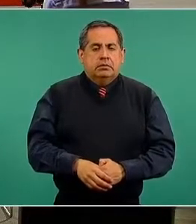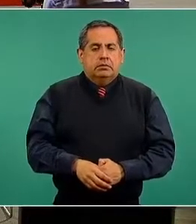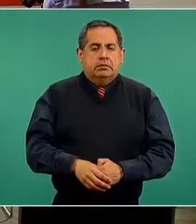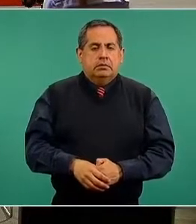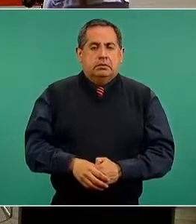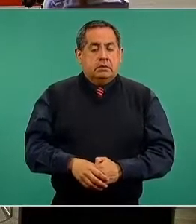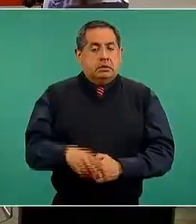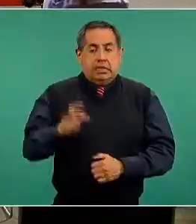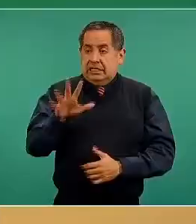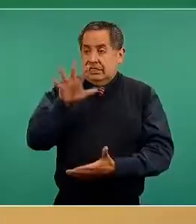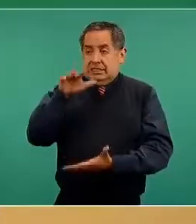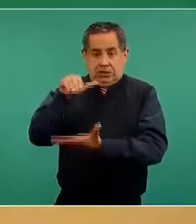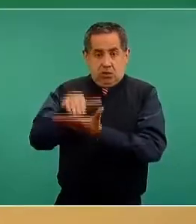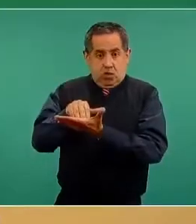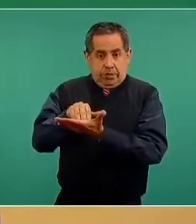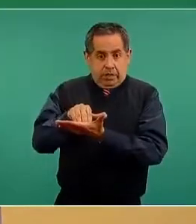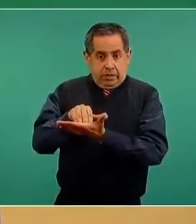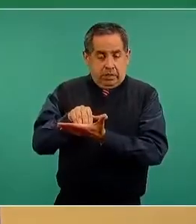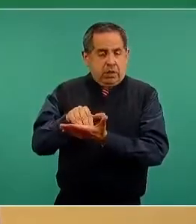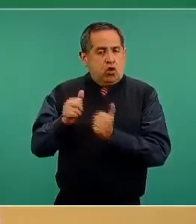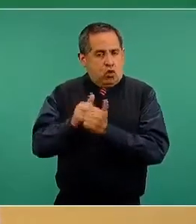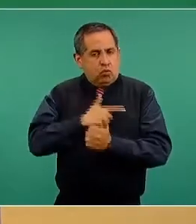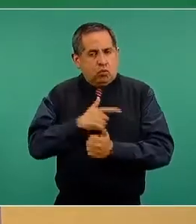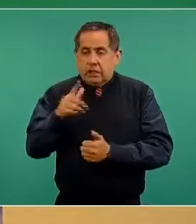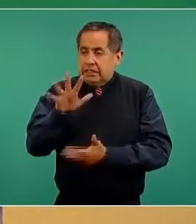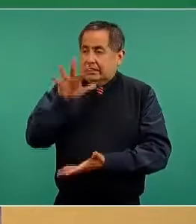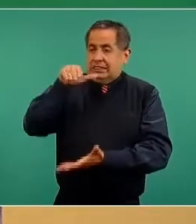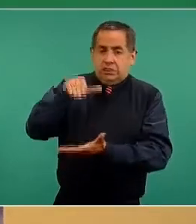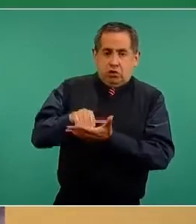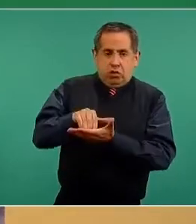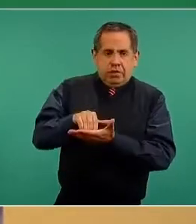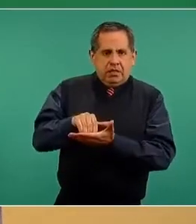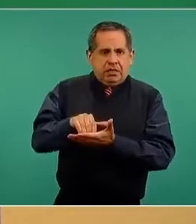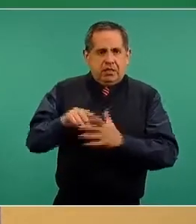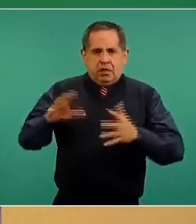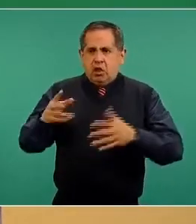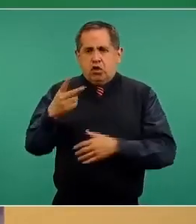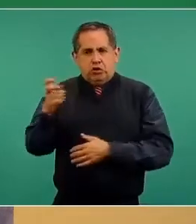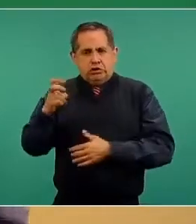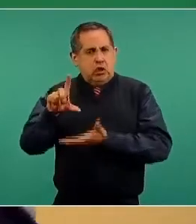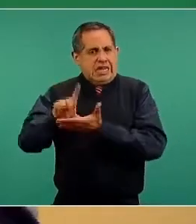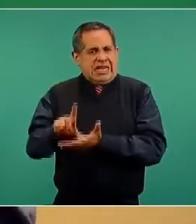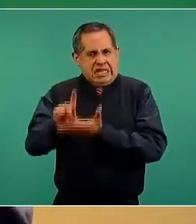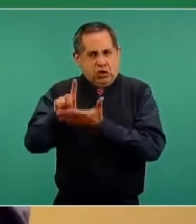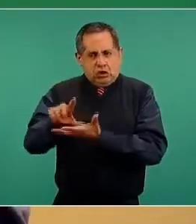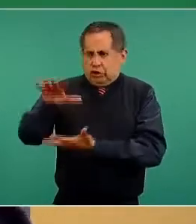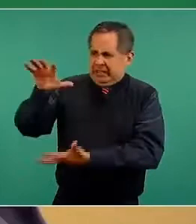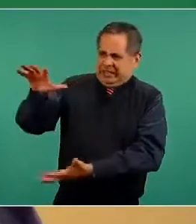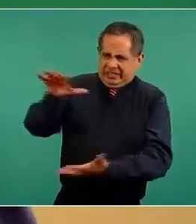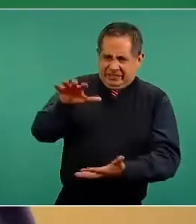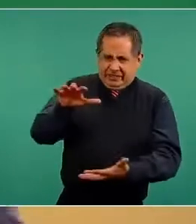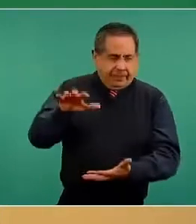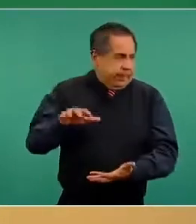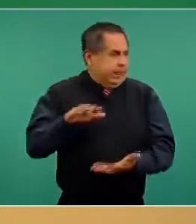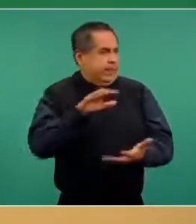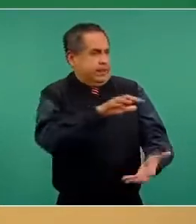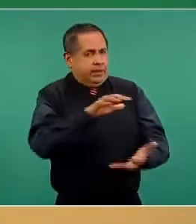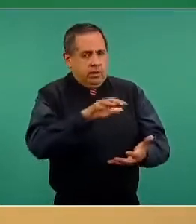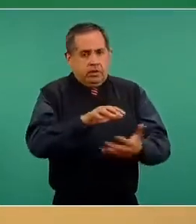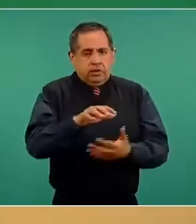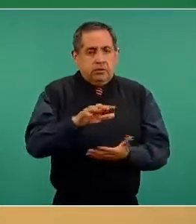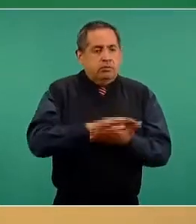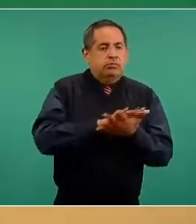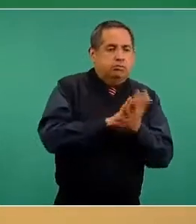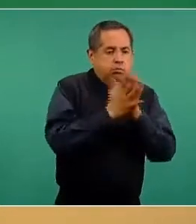Con esos 5,000, con gusto, con estos 5,000, cerca de 5,200 litros, se estima que puede producirse 1 millón